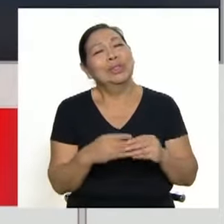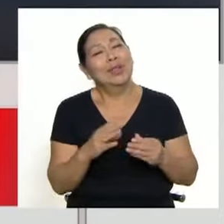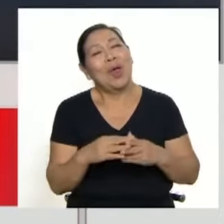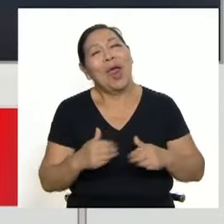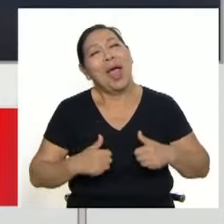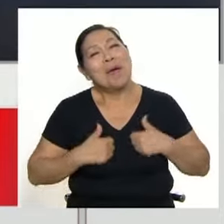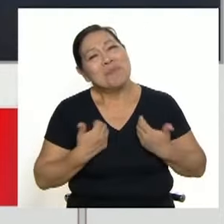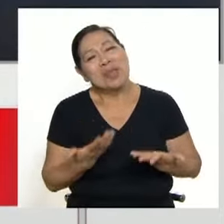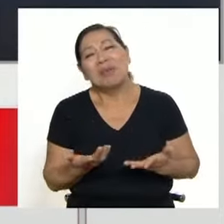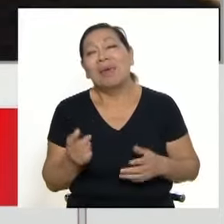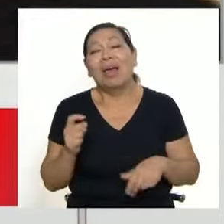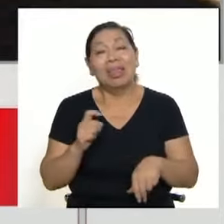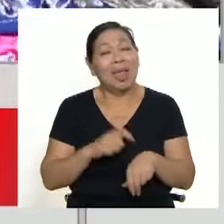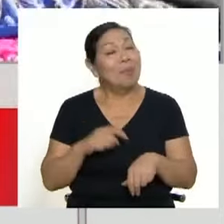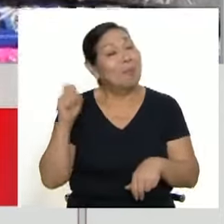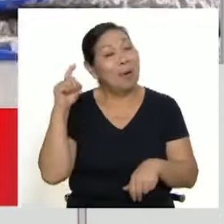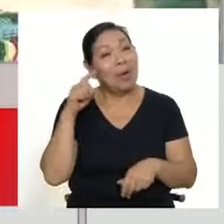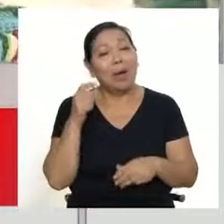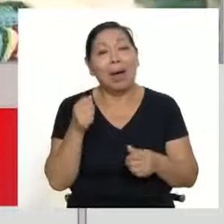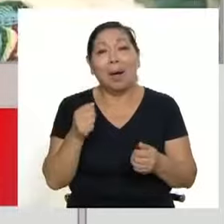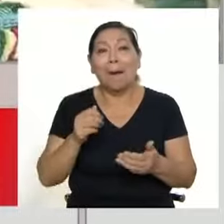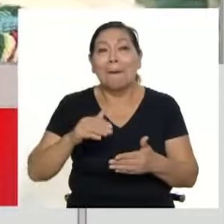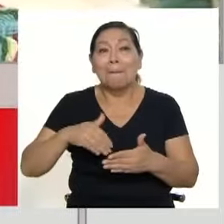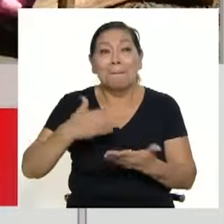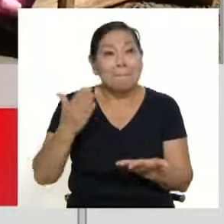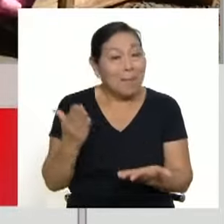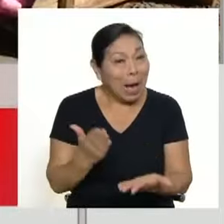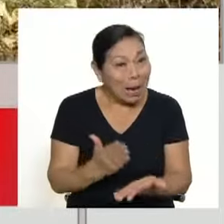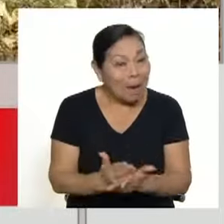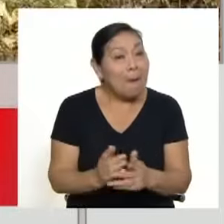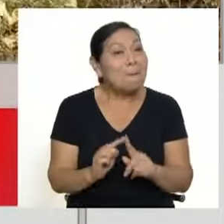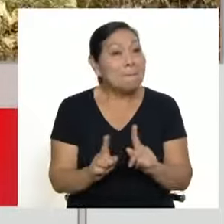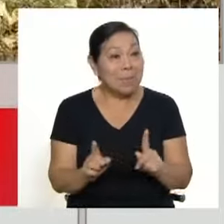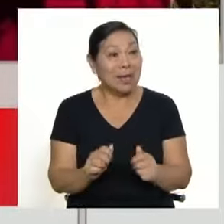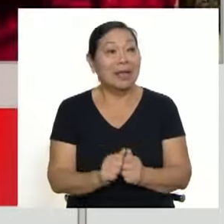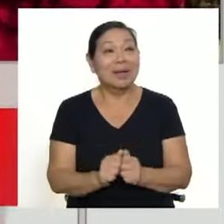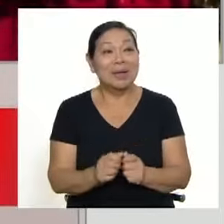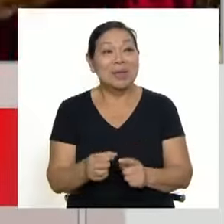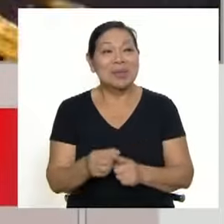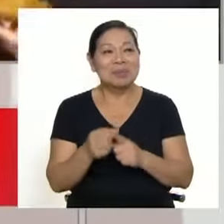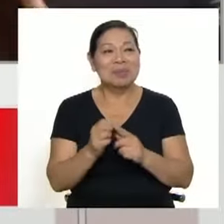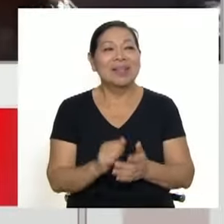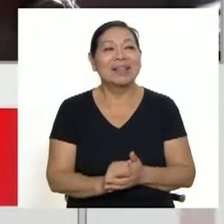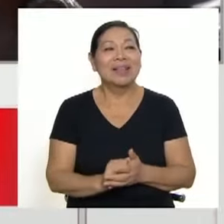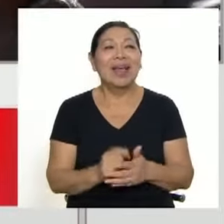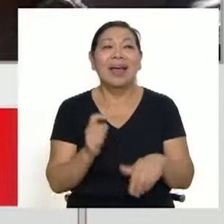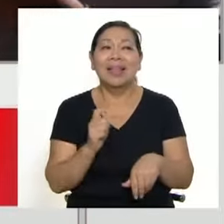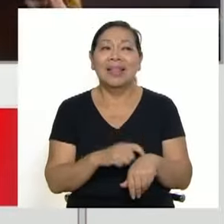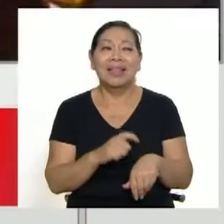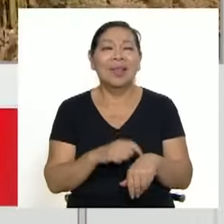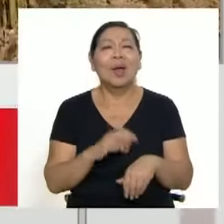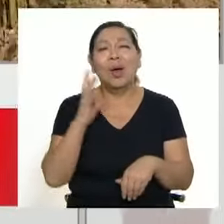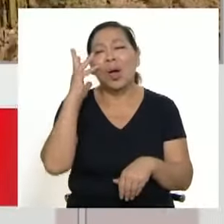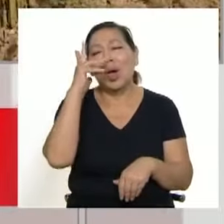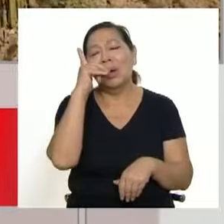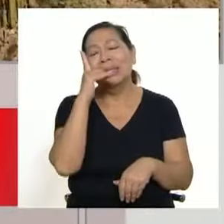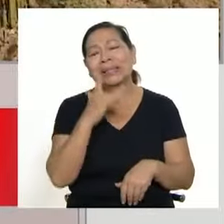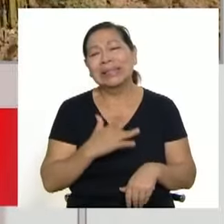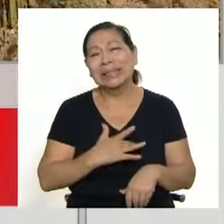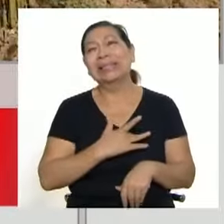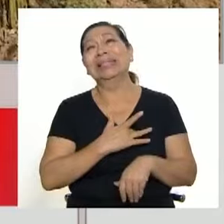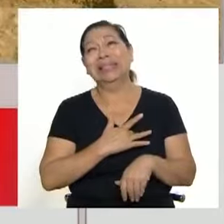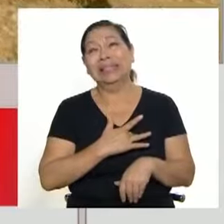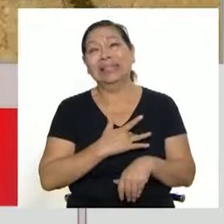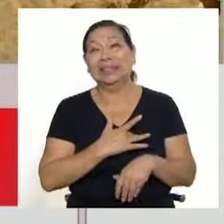vivencias, momentos difíciles, accidentes, ¿no? Pero también y especialmente momentos lindos y emocionantes, ¿no? Y